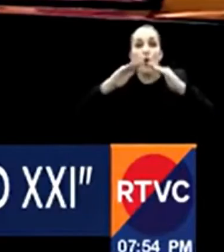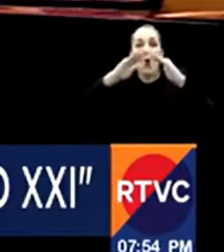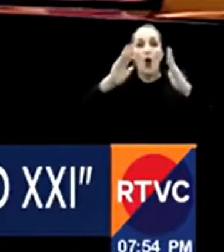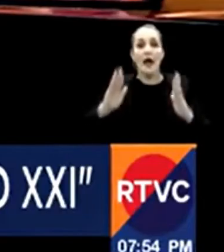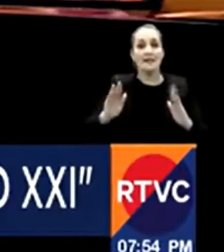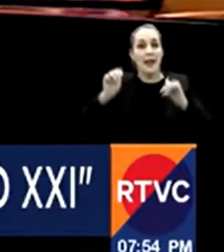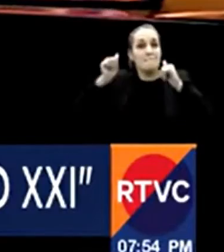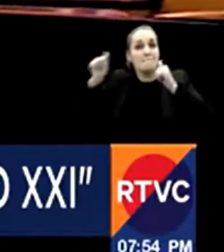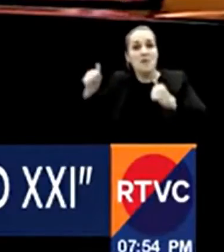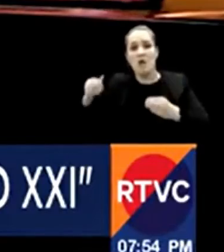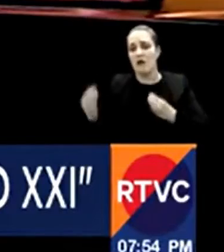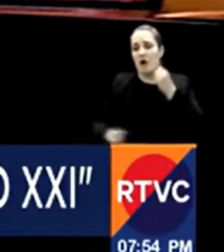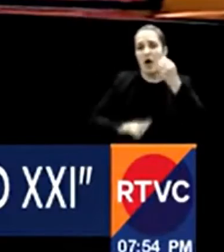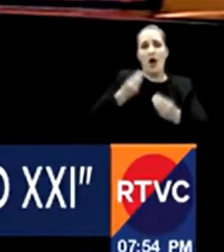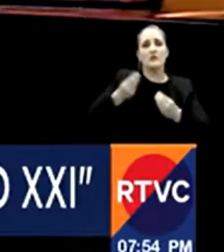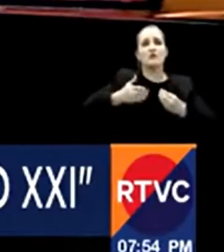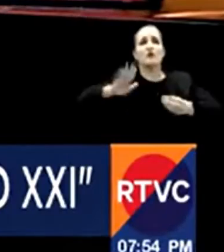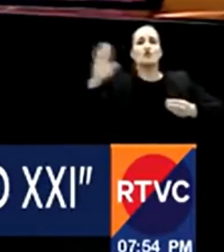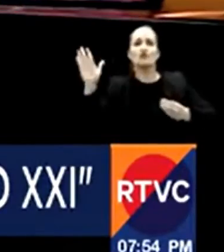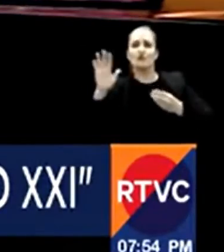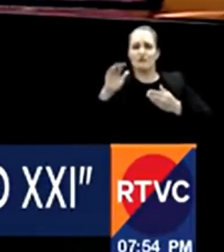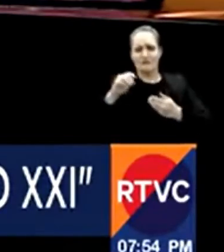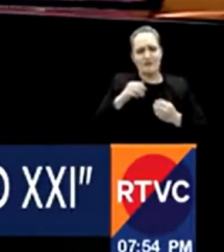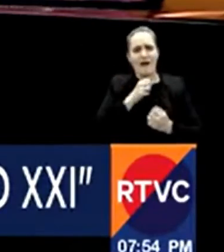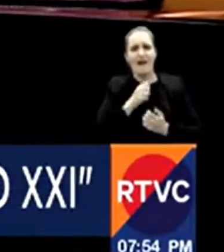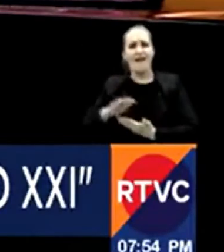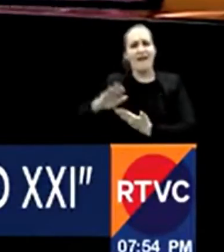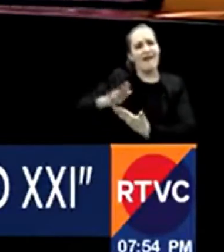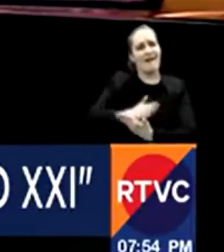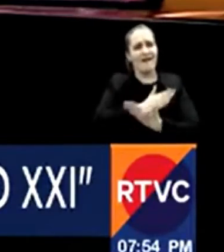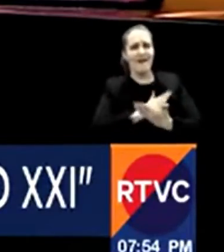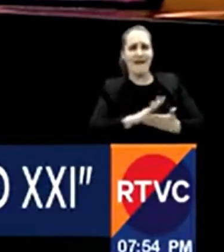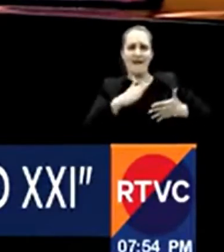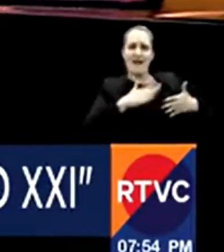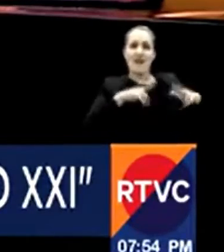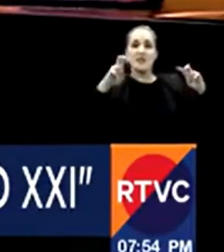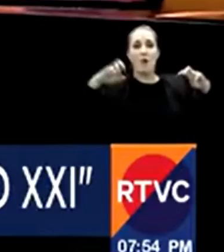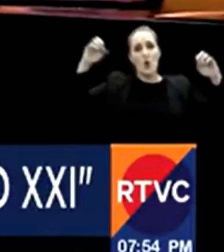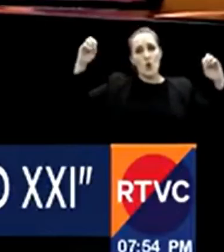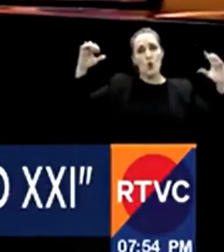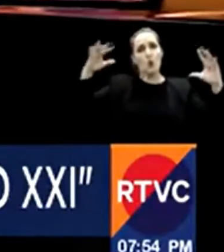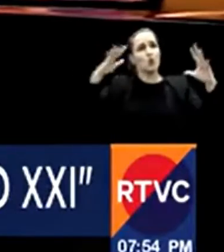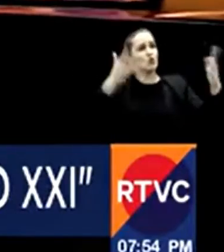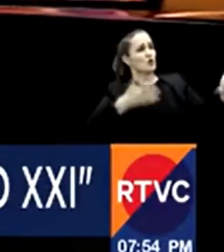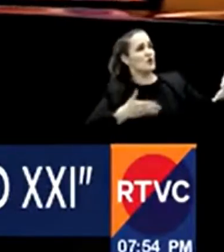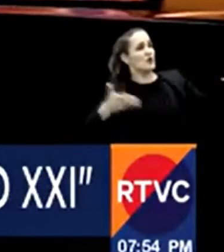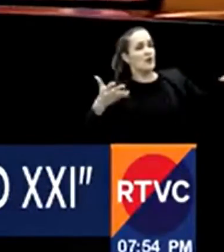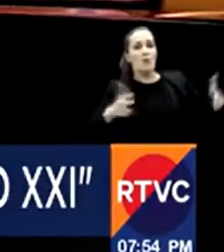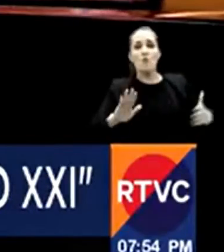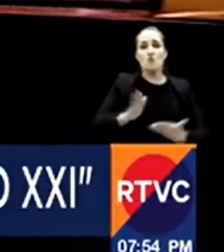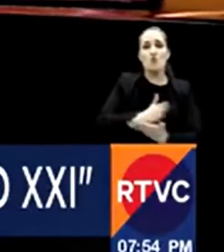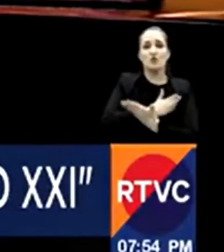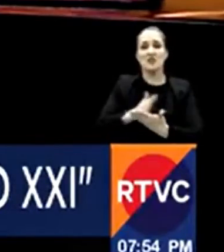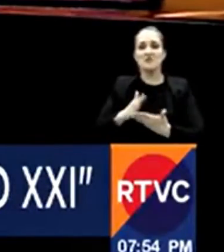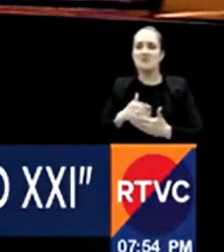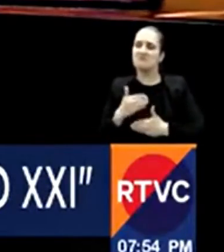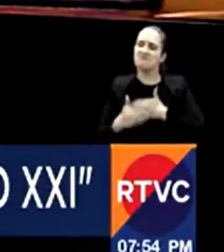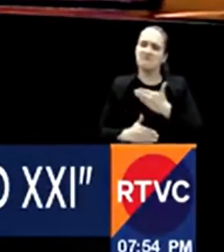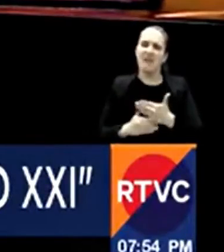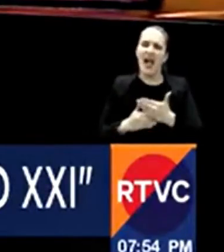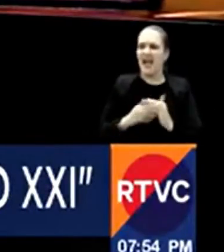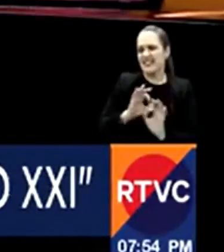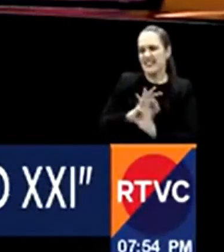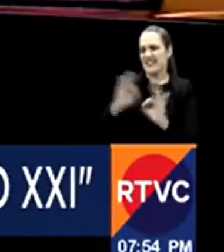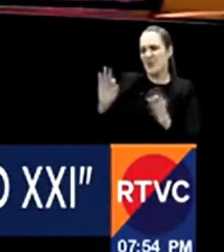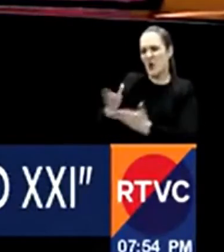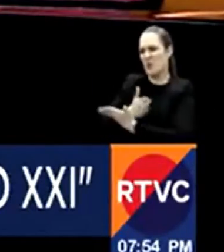zarzuela que ella misma escribió y que se llamó Similia Similibus. Era también una pianista tremenda, pero abandonó la música porque se casó con un empresario y,